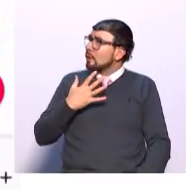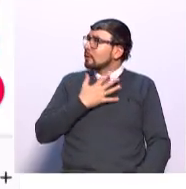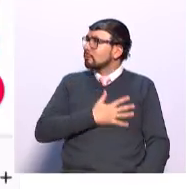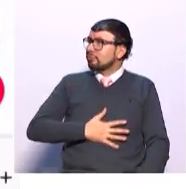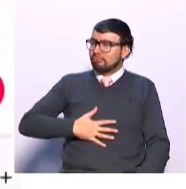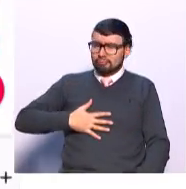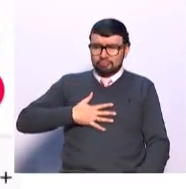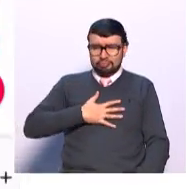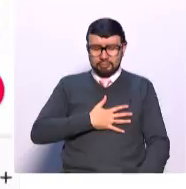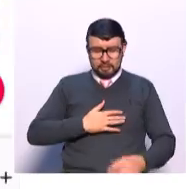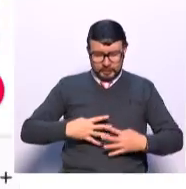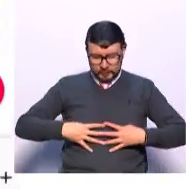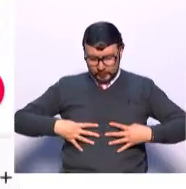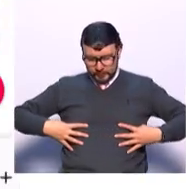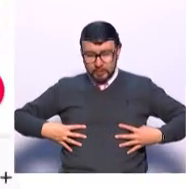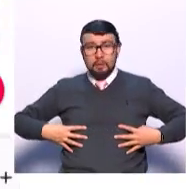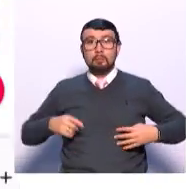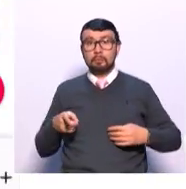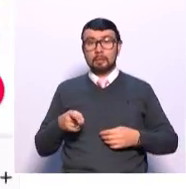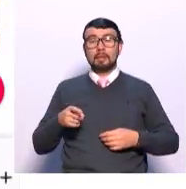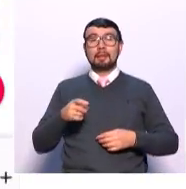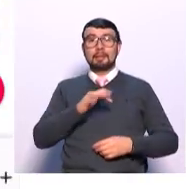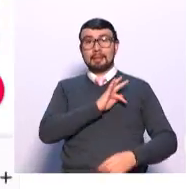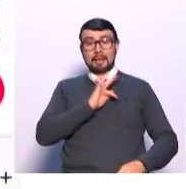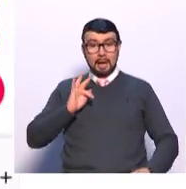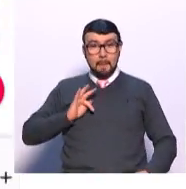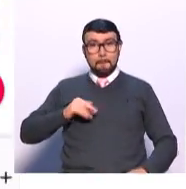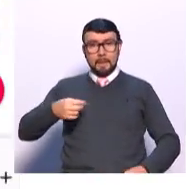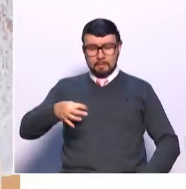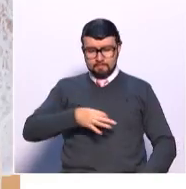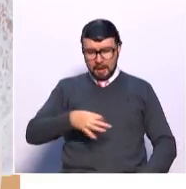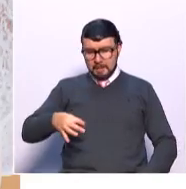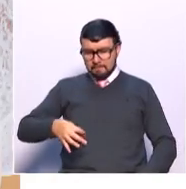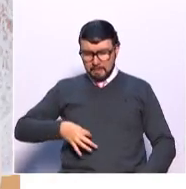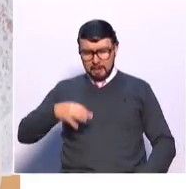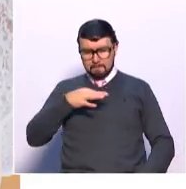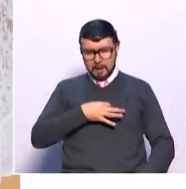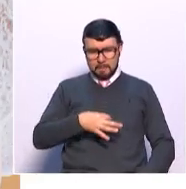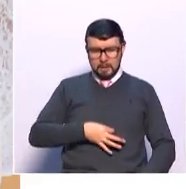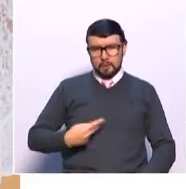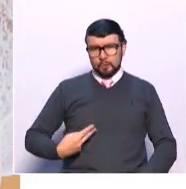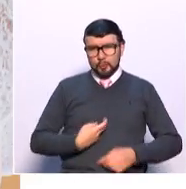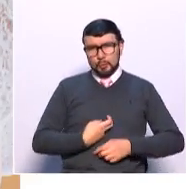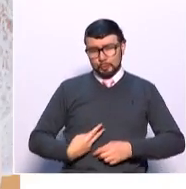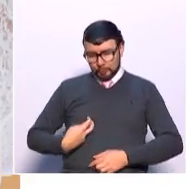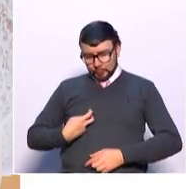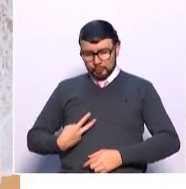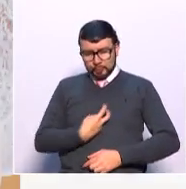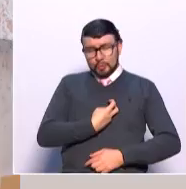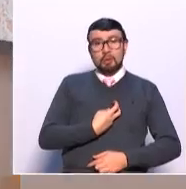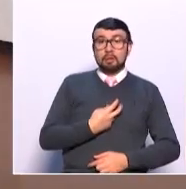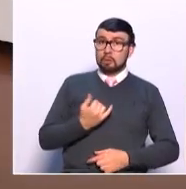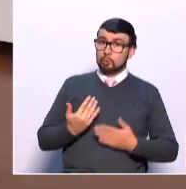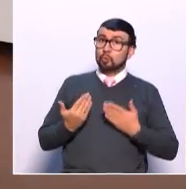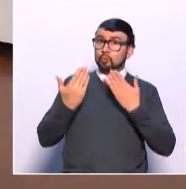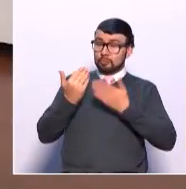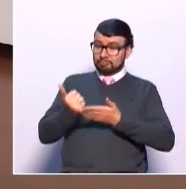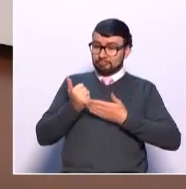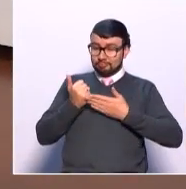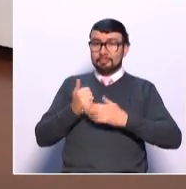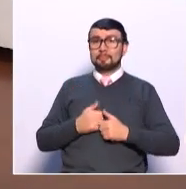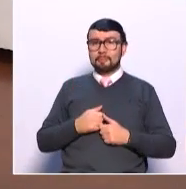en este caso la terapia neural para nosotros ha sido súper entonces mire todas las causas que puede tener